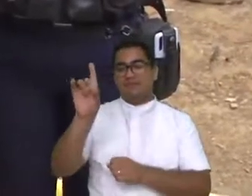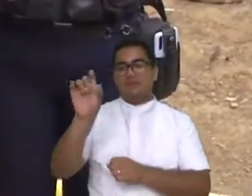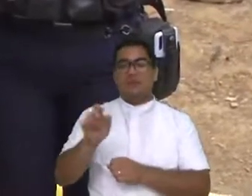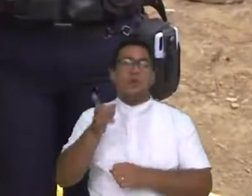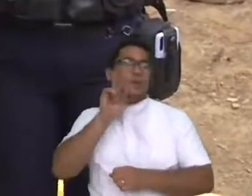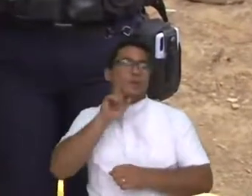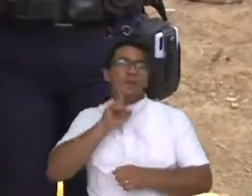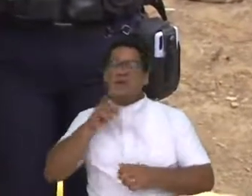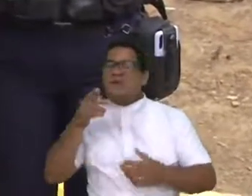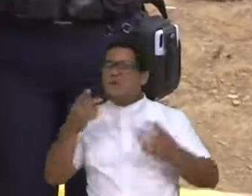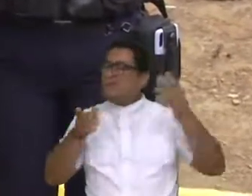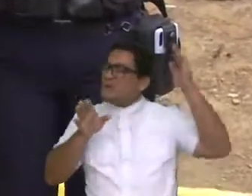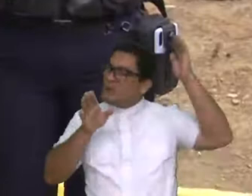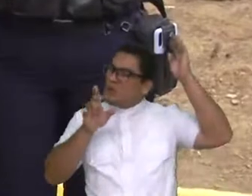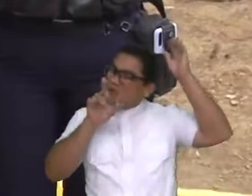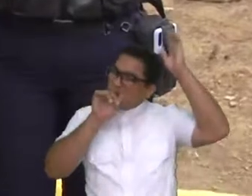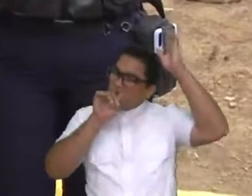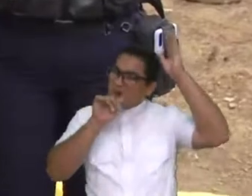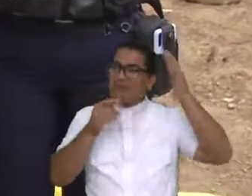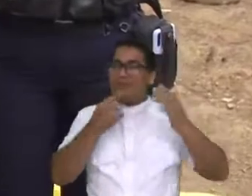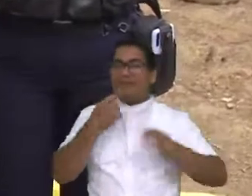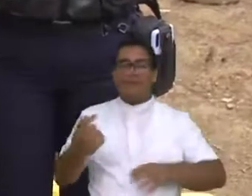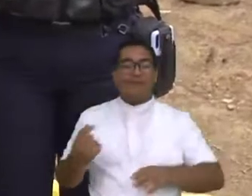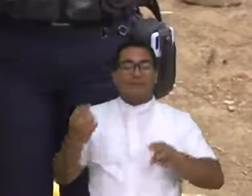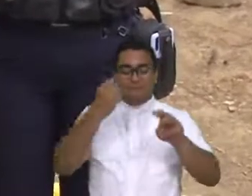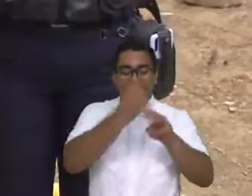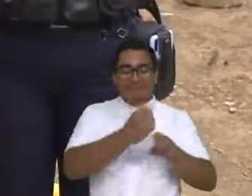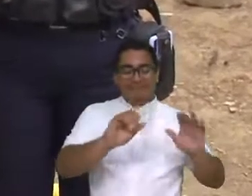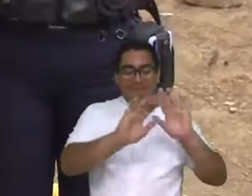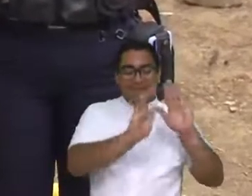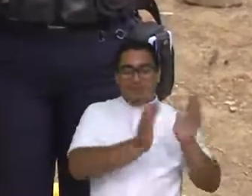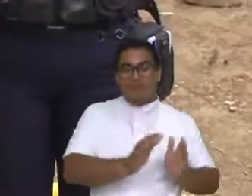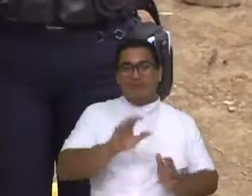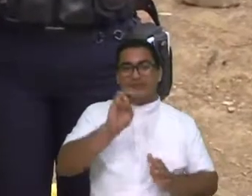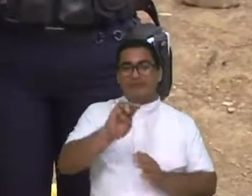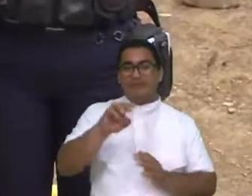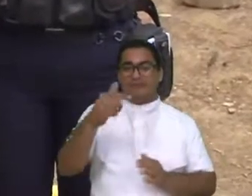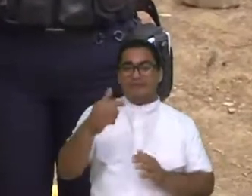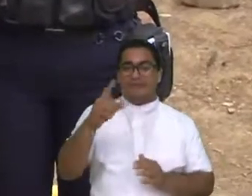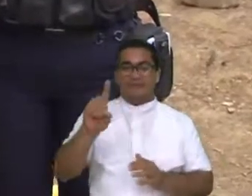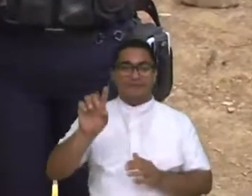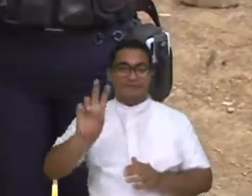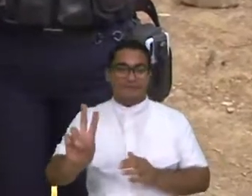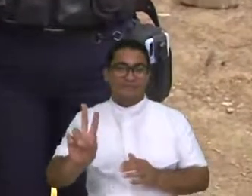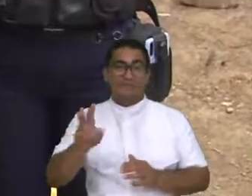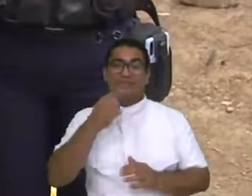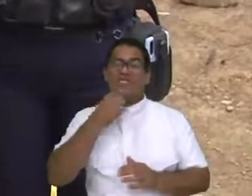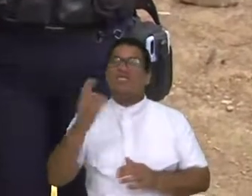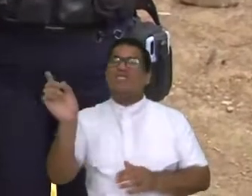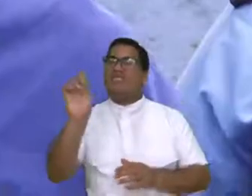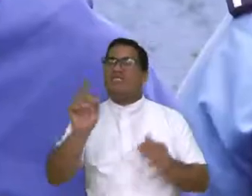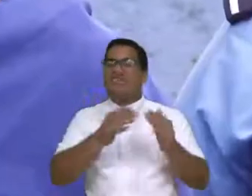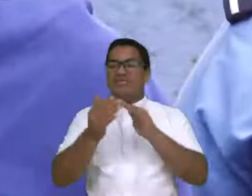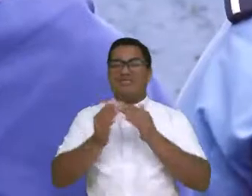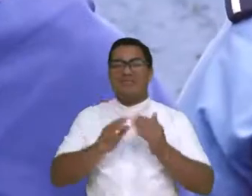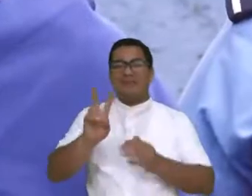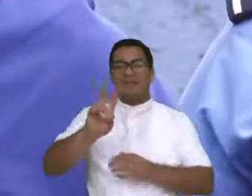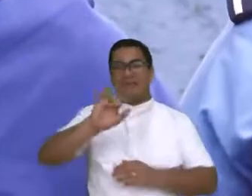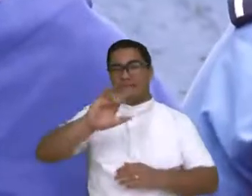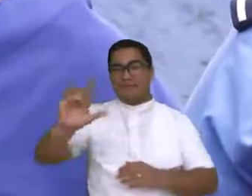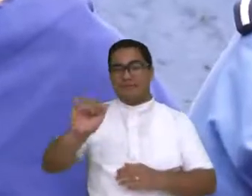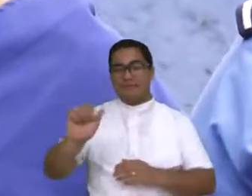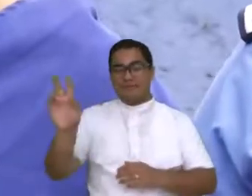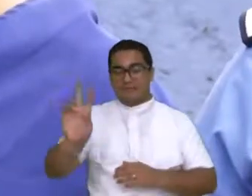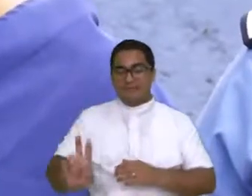privó de la vida a un menor con las iniciales MDGV en el barrio Villa Venezuela, distrito 7 de Managua, tras robarle